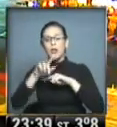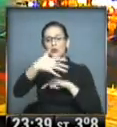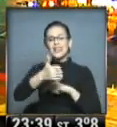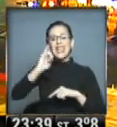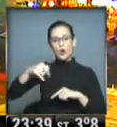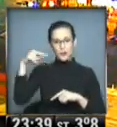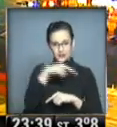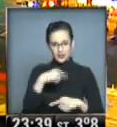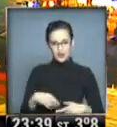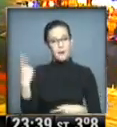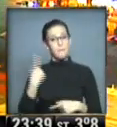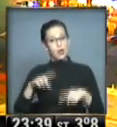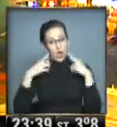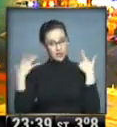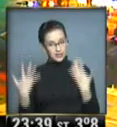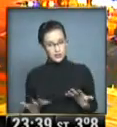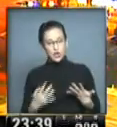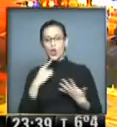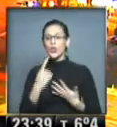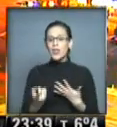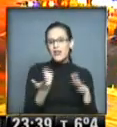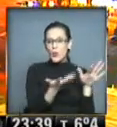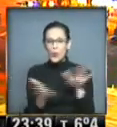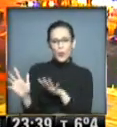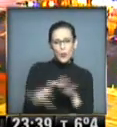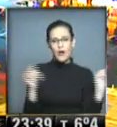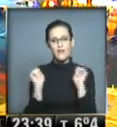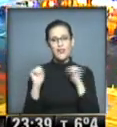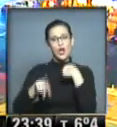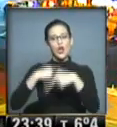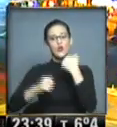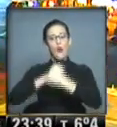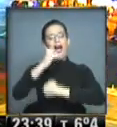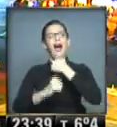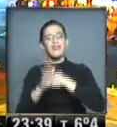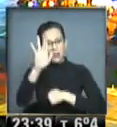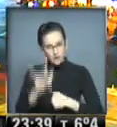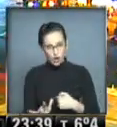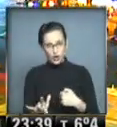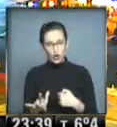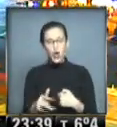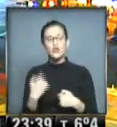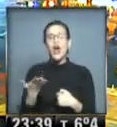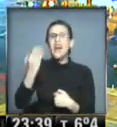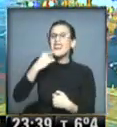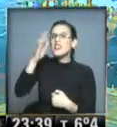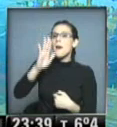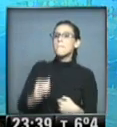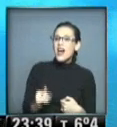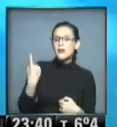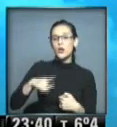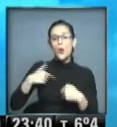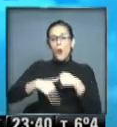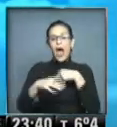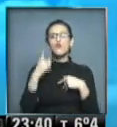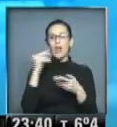7. Pero atención, porque le vamos a decir que la ola polar, por ejemplo, va a continuar hasta el miércoles. En principio se había dicho hasta el martes, pero va a extenderse